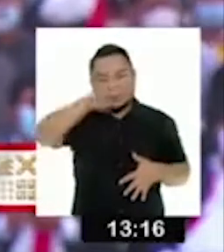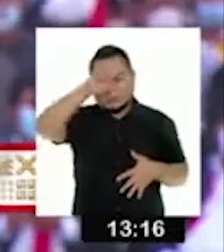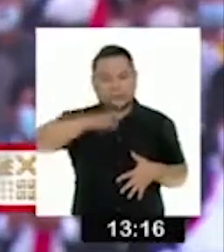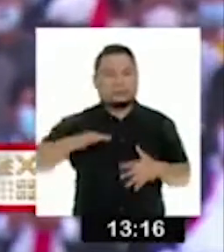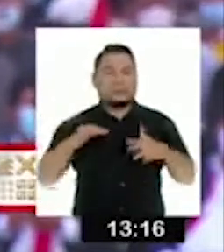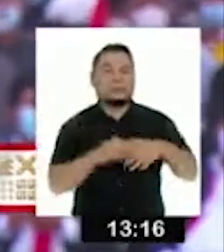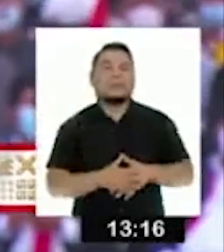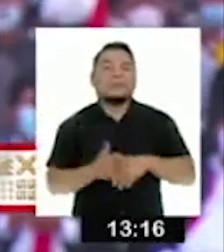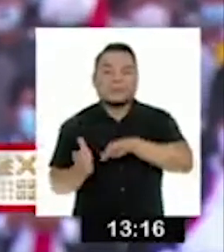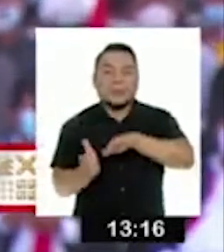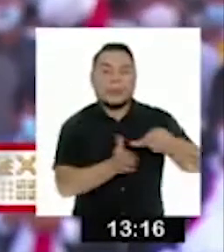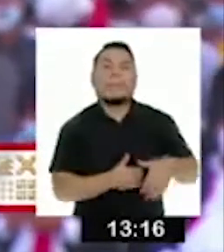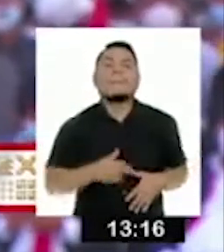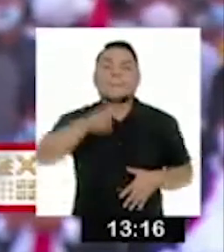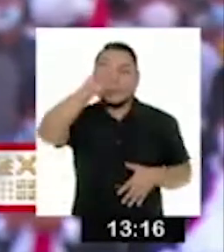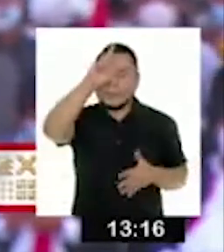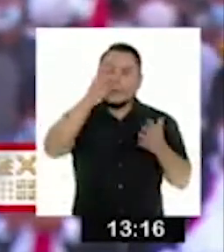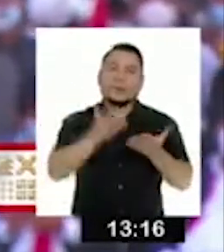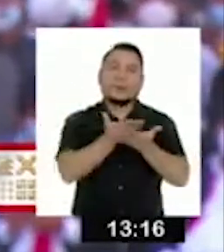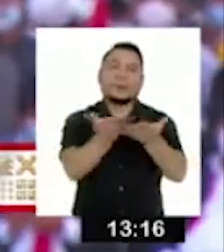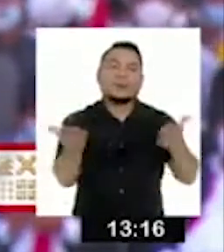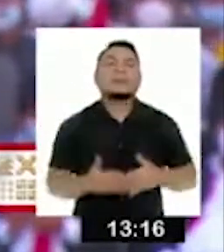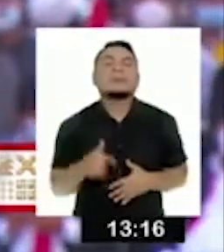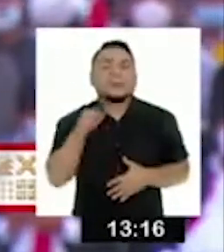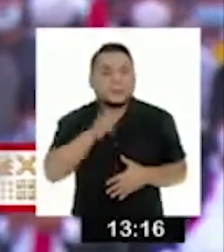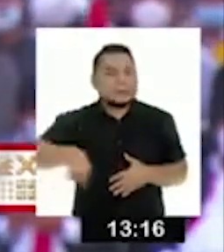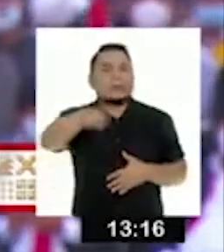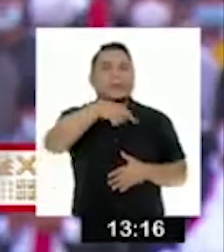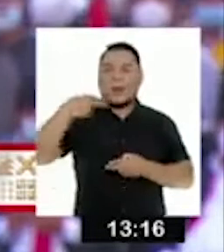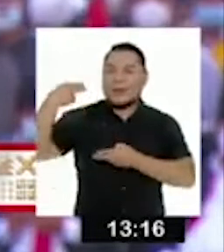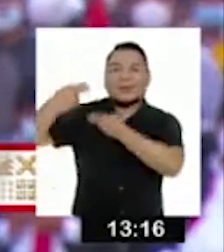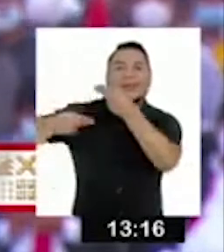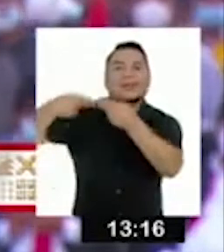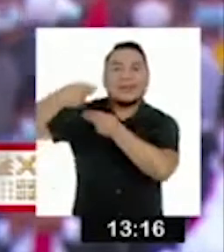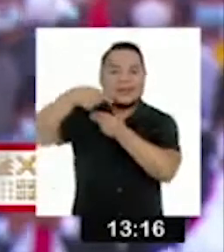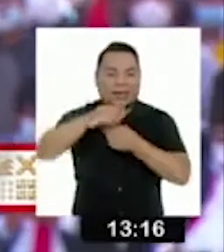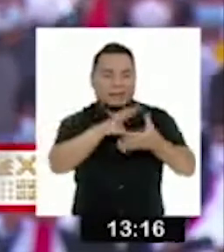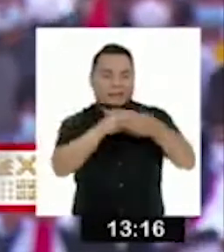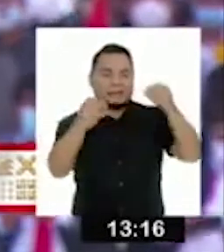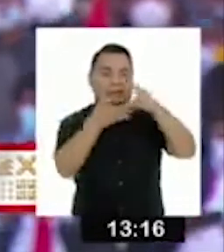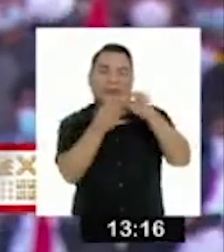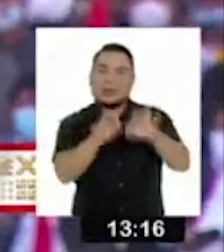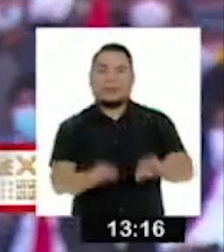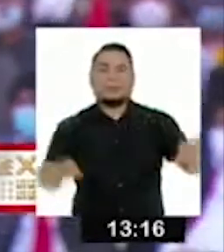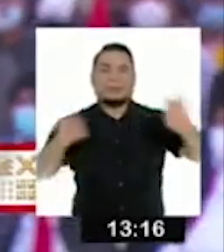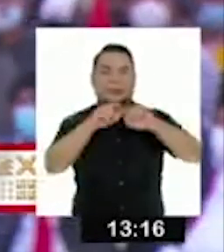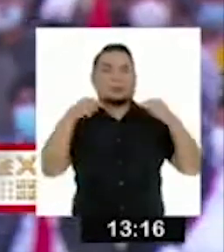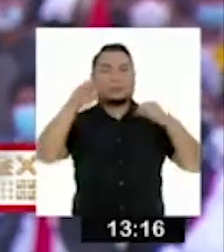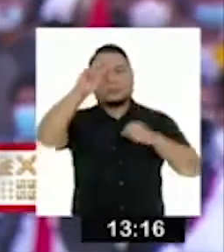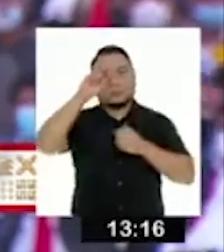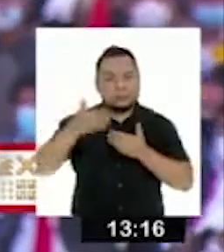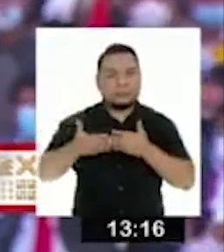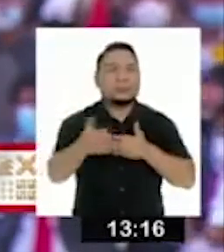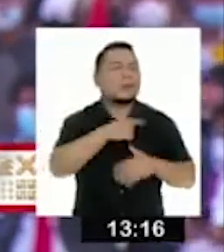Compatriotas, somos herederos de una historia milenaria. Y también somos el país de todas las